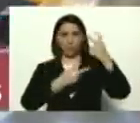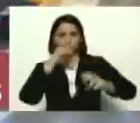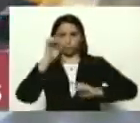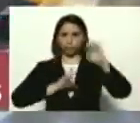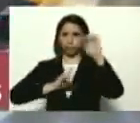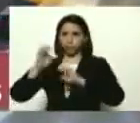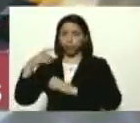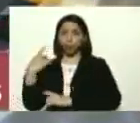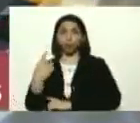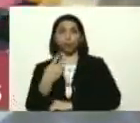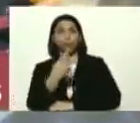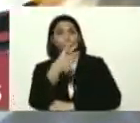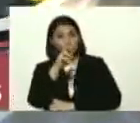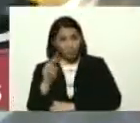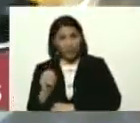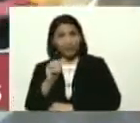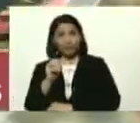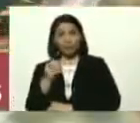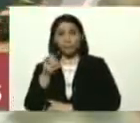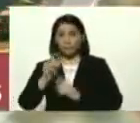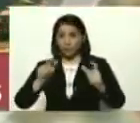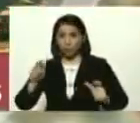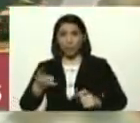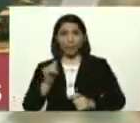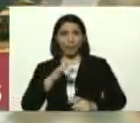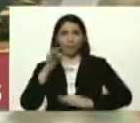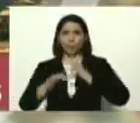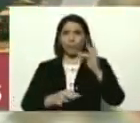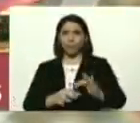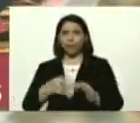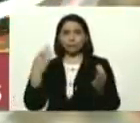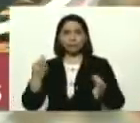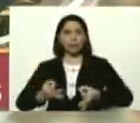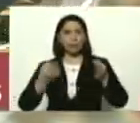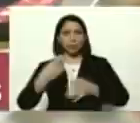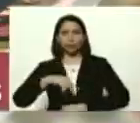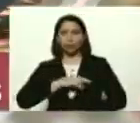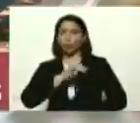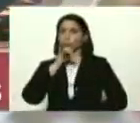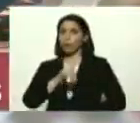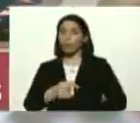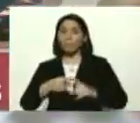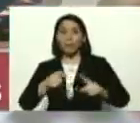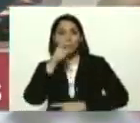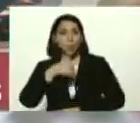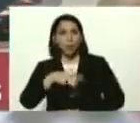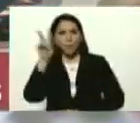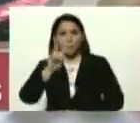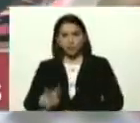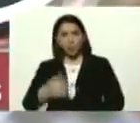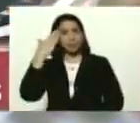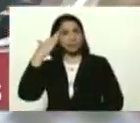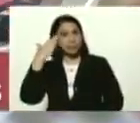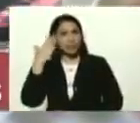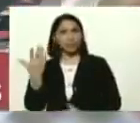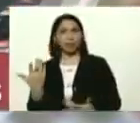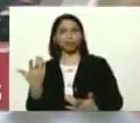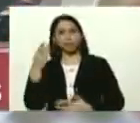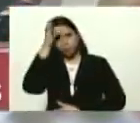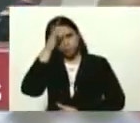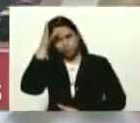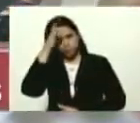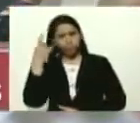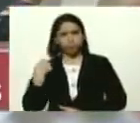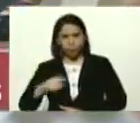son los 20 casos, Jordana, que siempre, siempre nos gusta referir para que el pueblo venezolano tenga